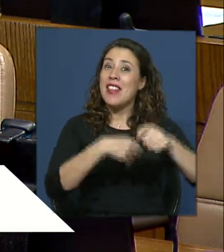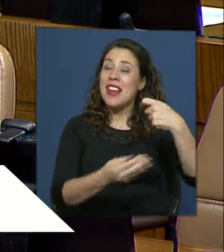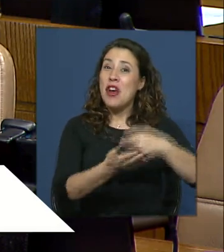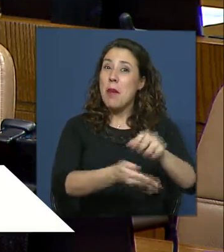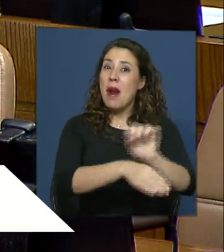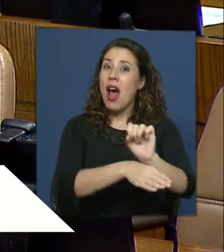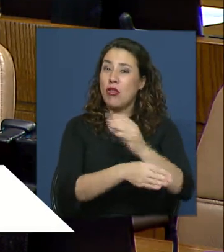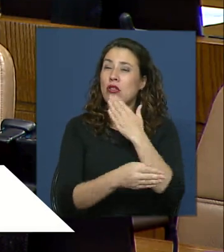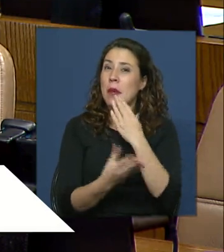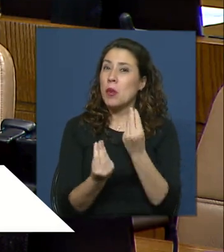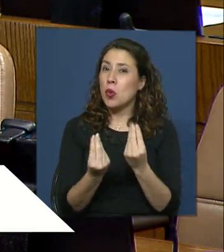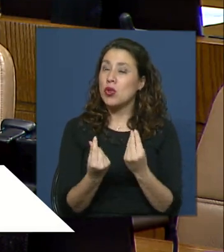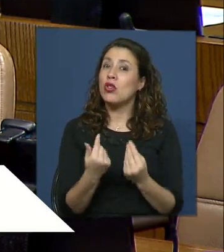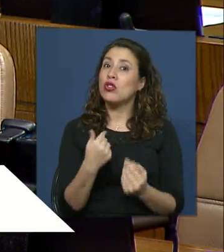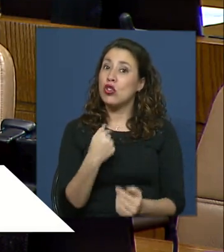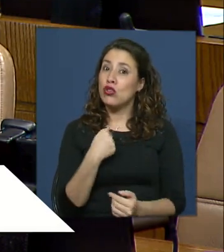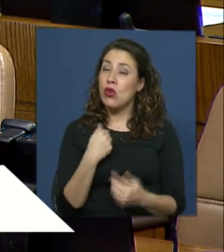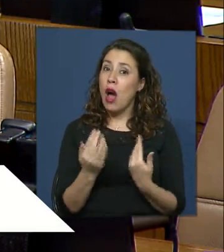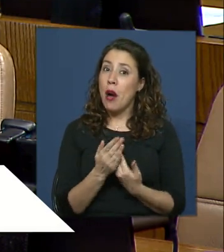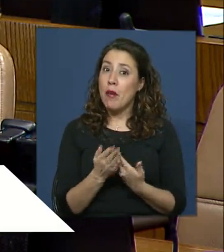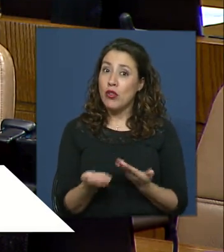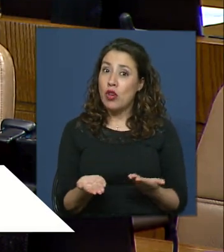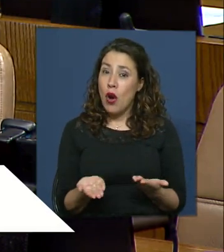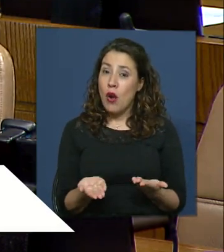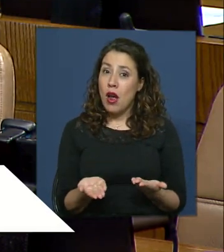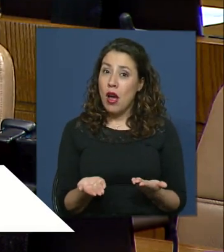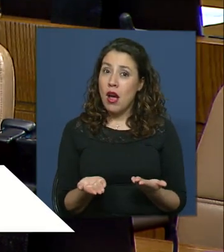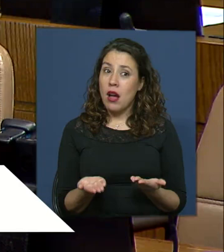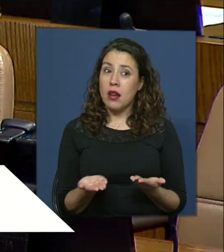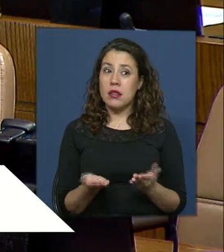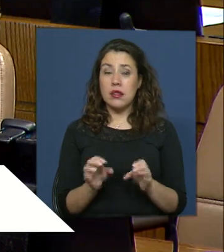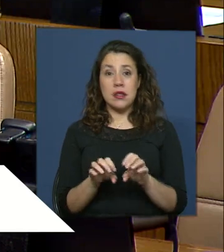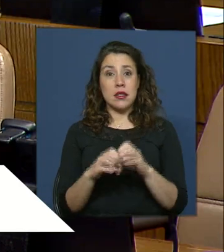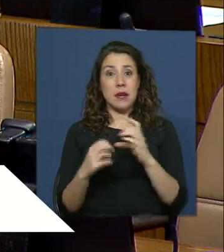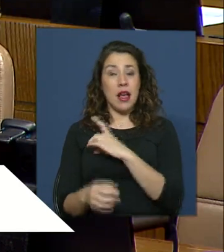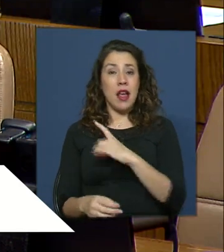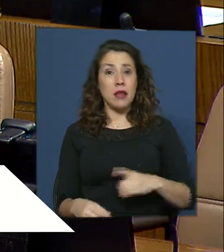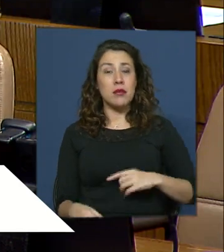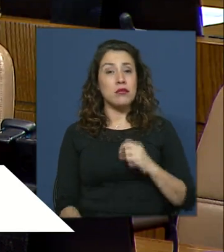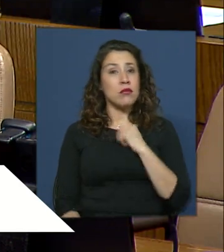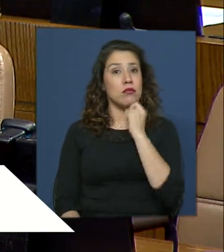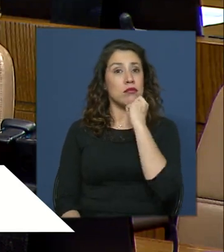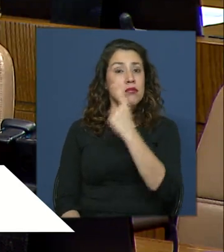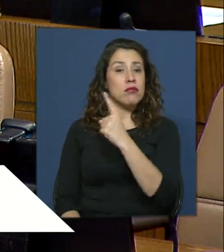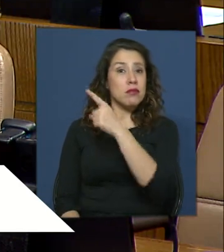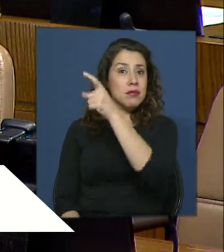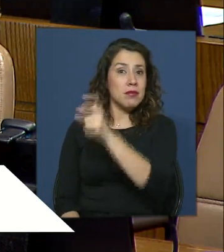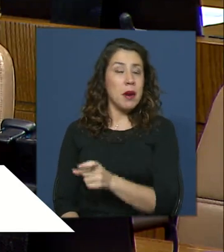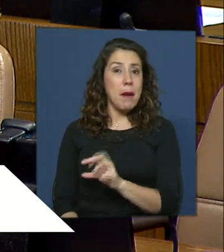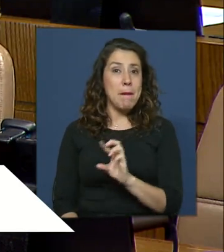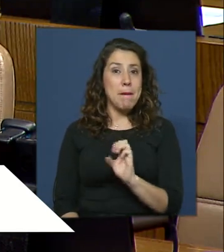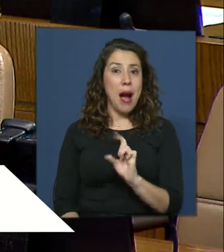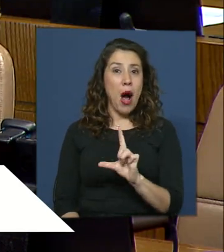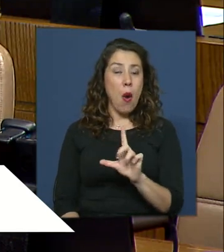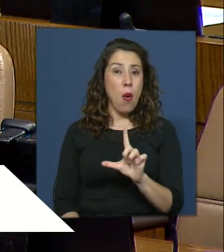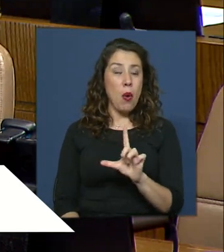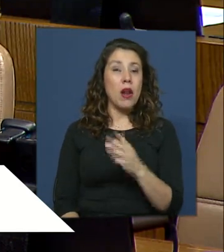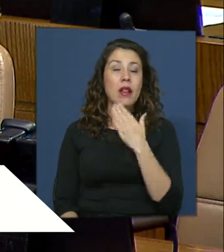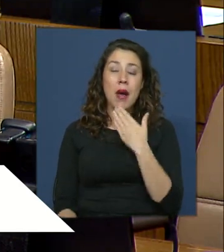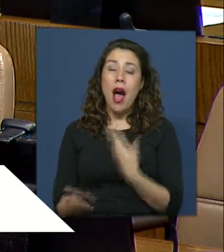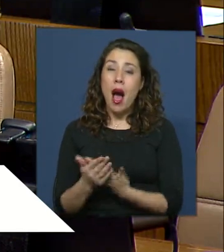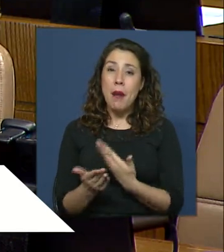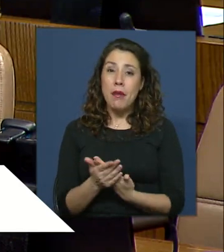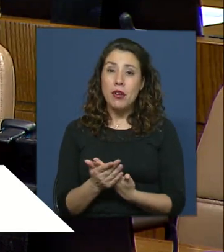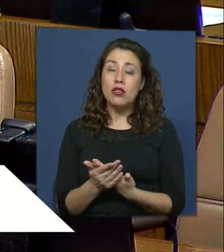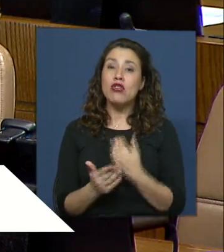eso utilizo estos minutos de la Cámara de Diputados para denunciar el caso que afectó a Paul Milletureo, pero también utilizo estos minutos